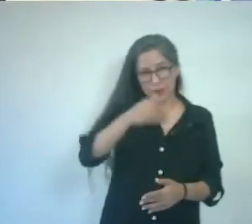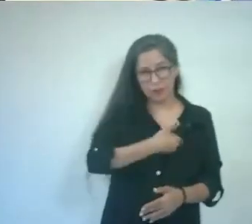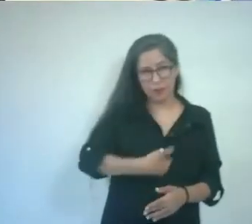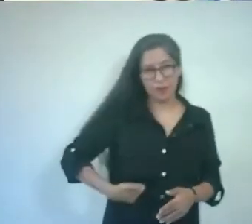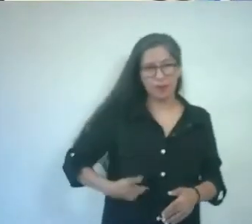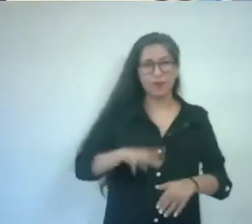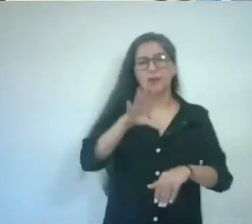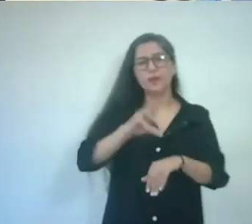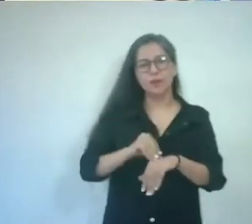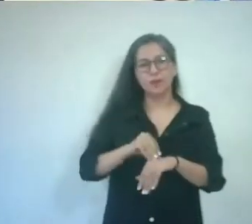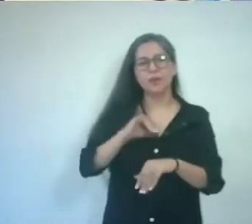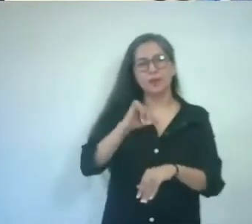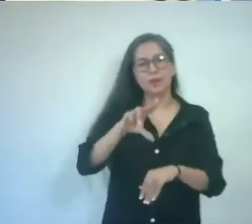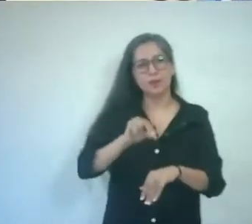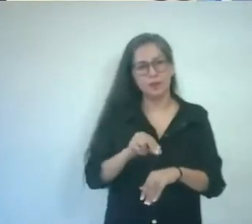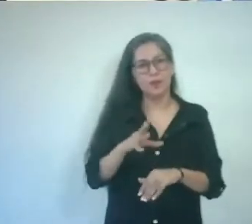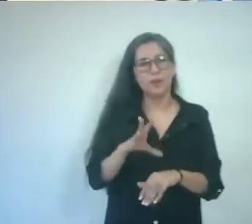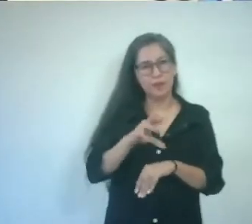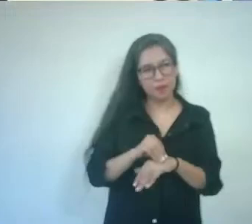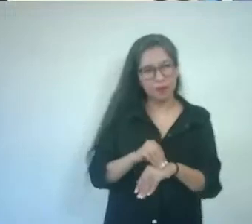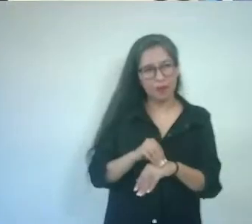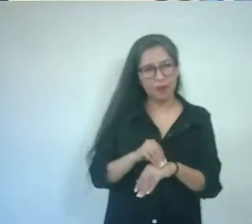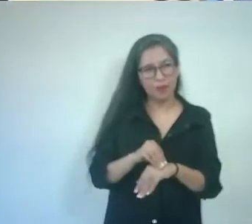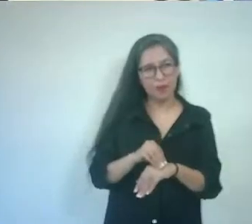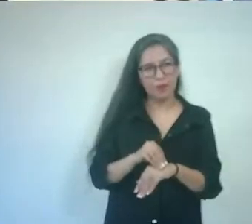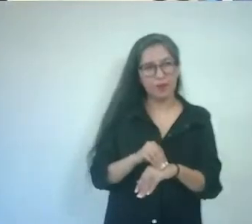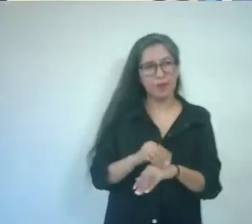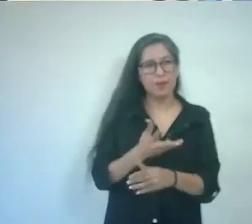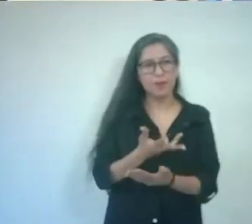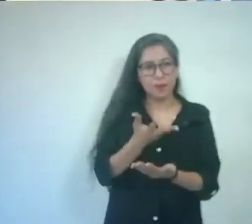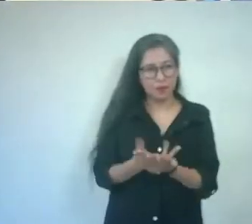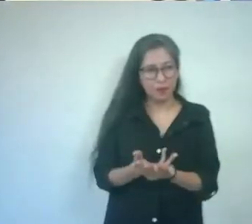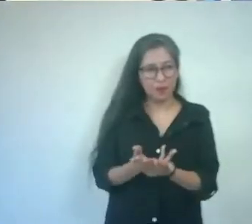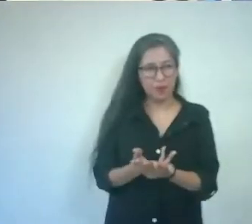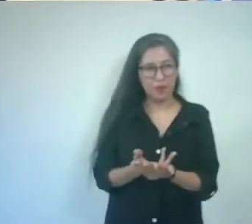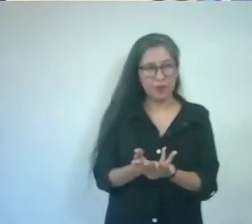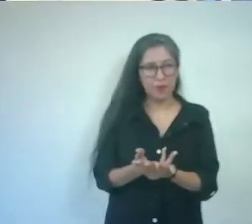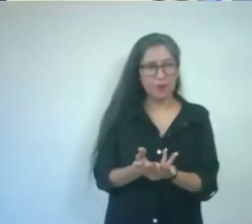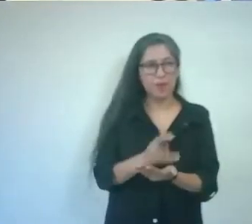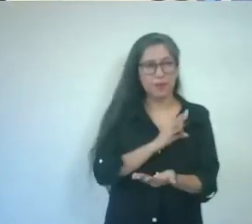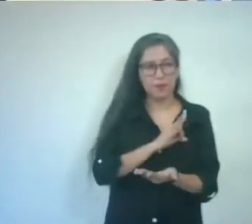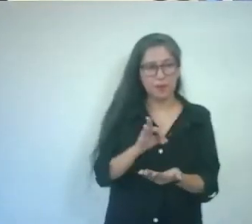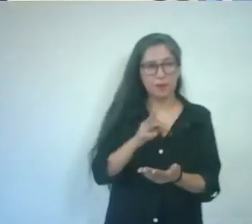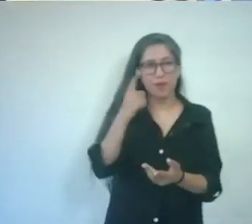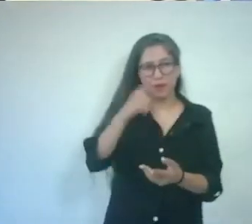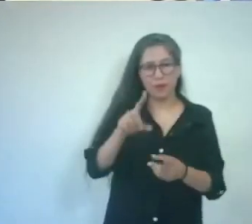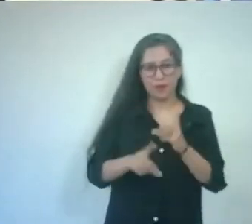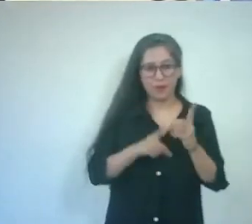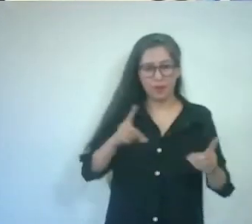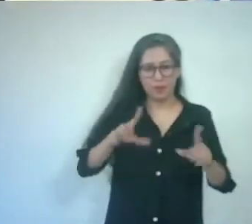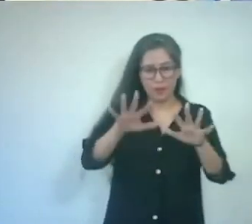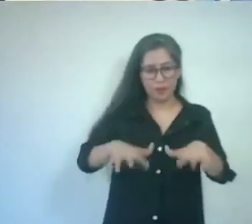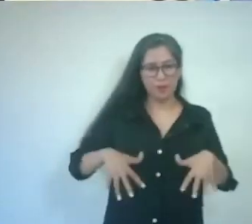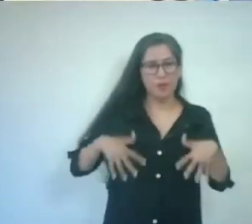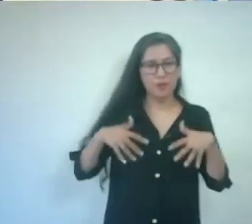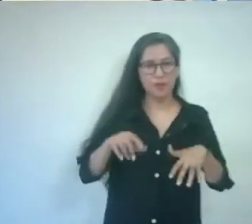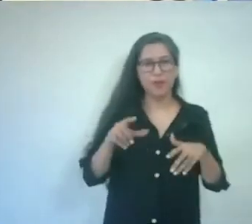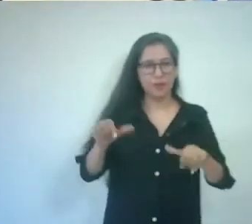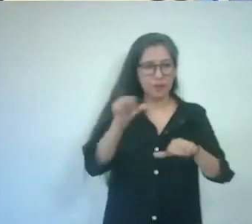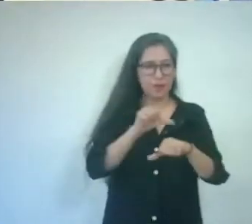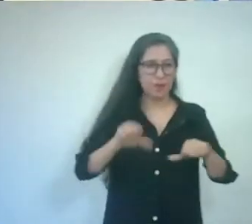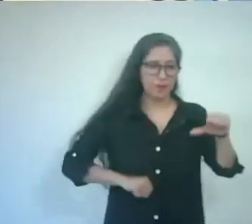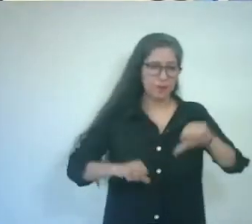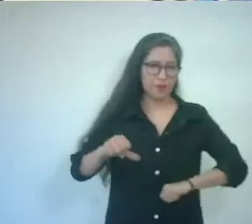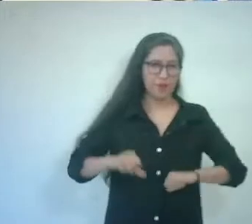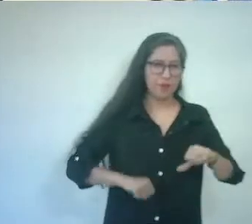permiso para decretar por parte de la propia presidencia los recesos que se estimen convenientes para el desarrollo de la sesión con motivo de las actividades de la